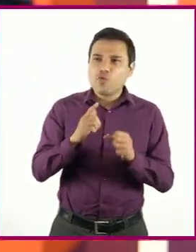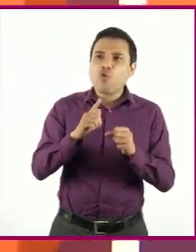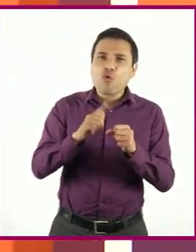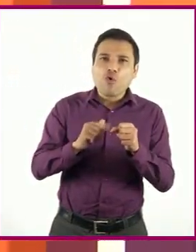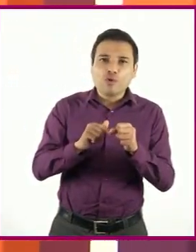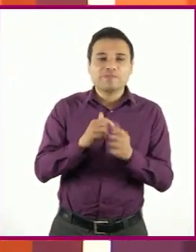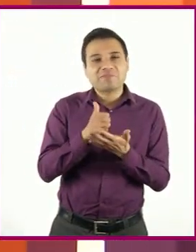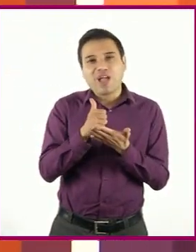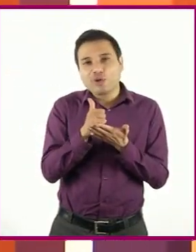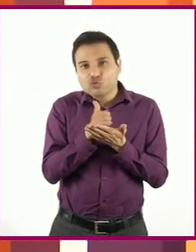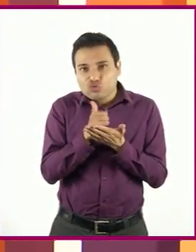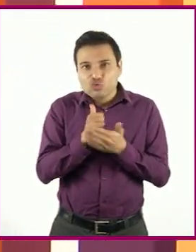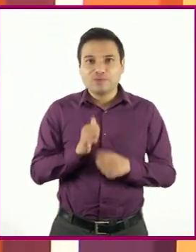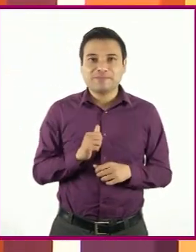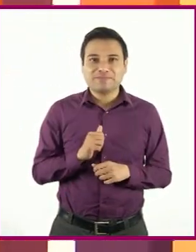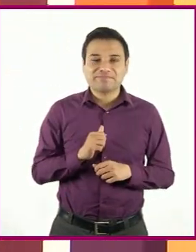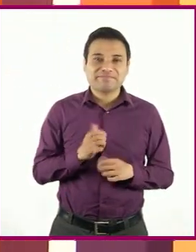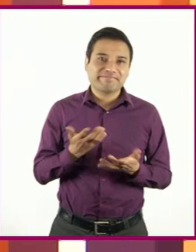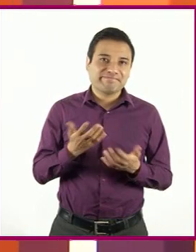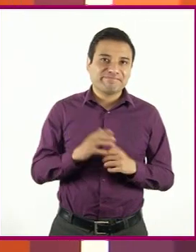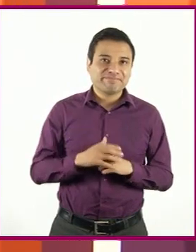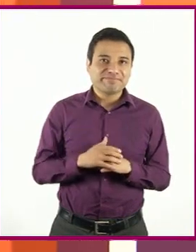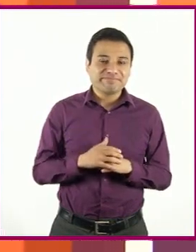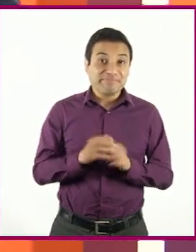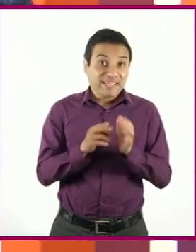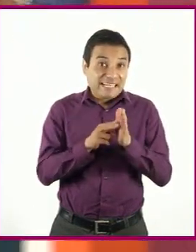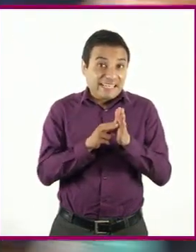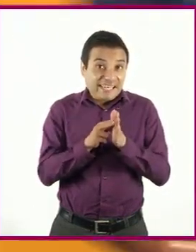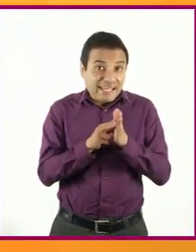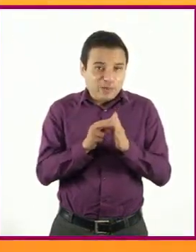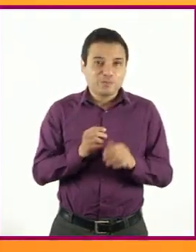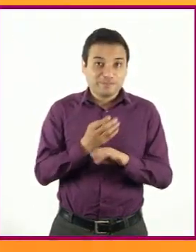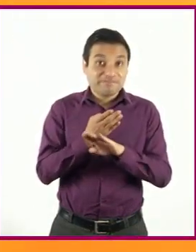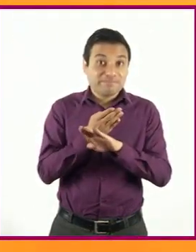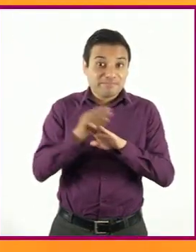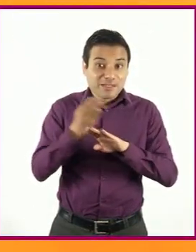Traje azul, turquesa, negro y blanco.